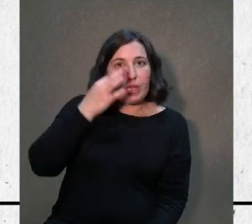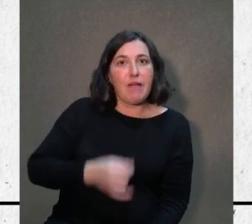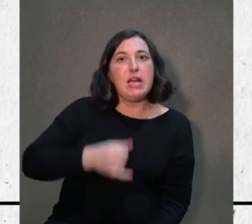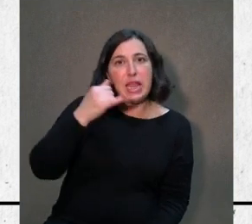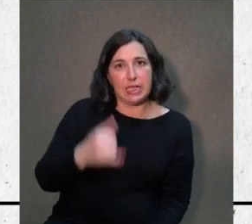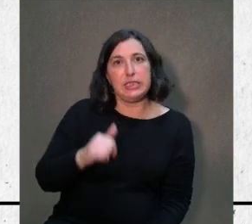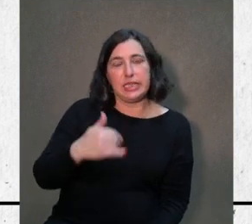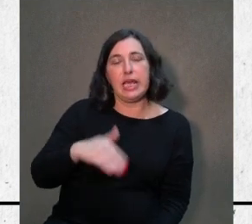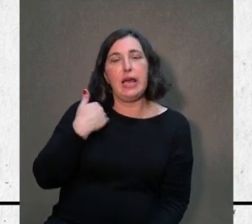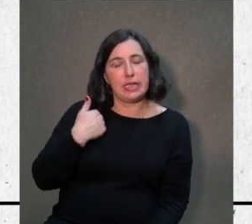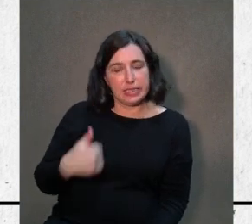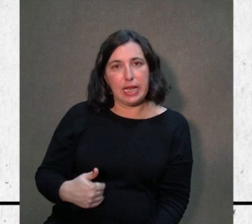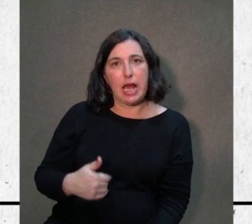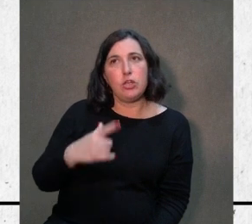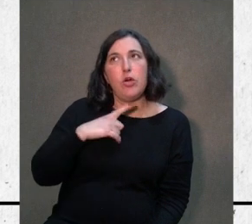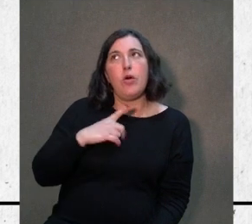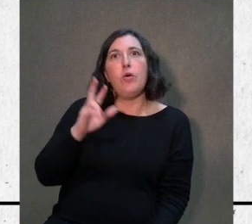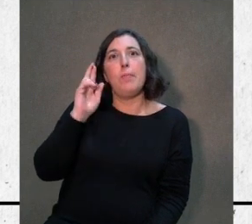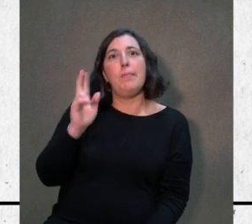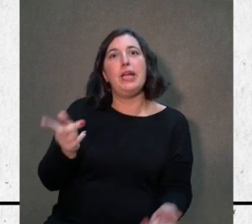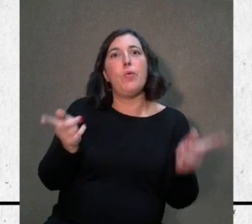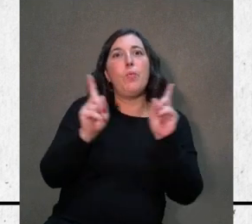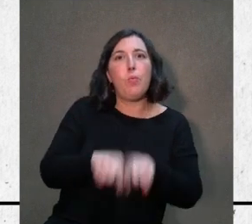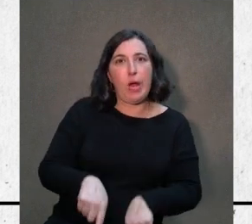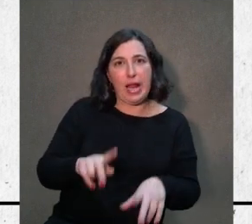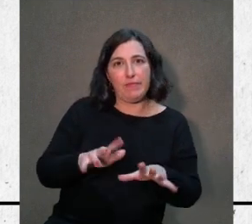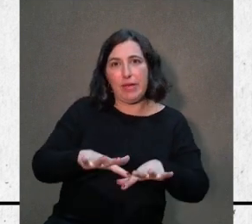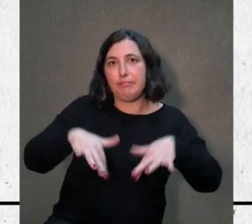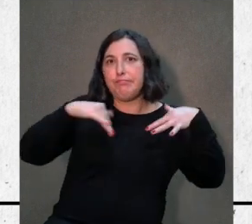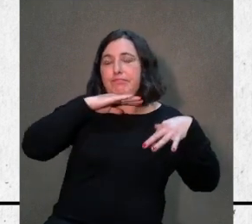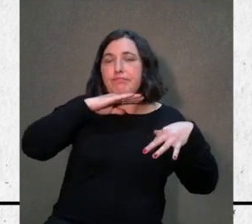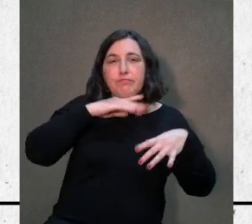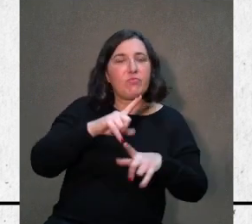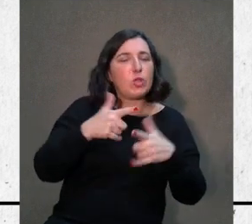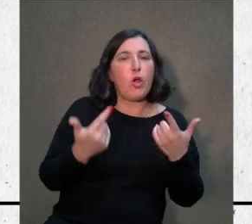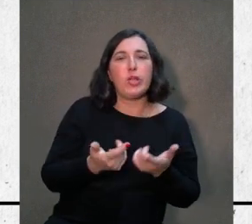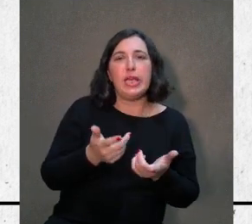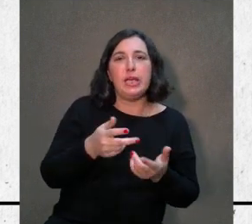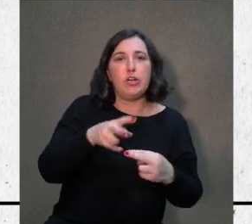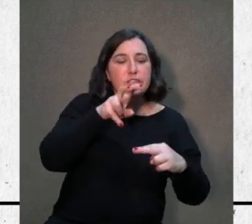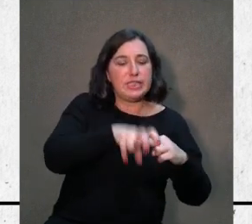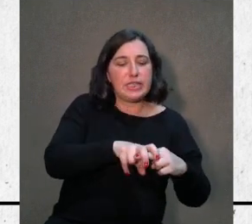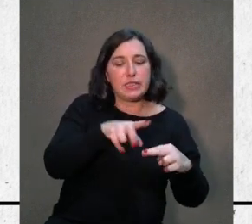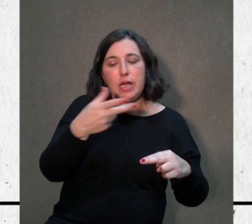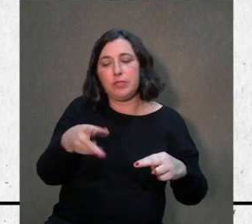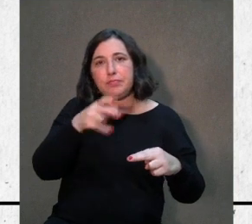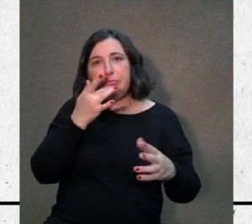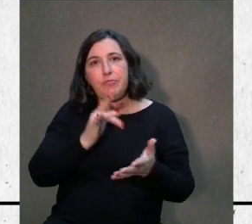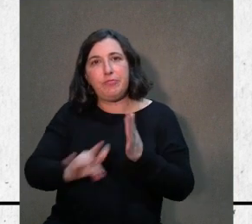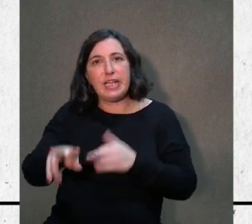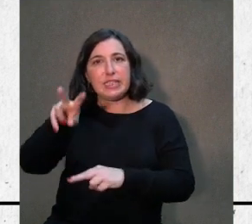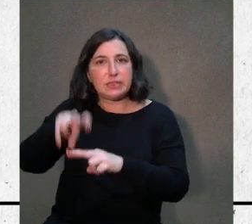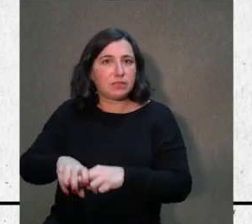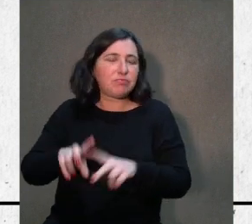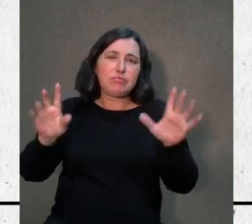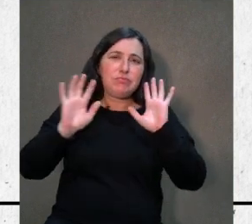Yo la verdad que sí extraño y espero que vuelva eso, a llenarse el teatro. Yo no quiero una silla